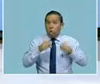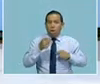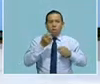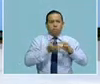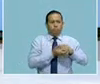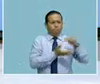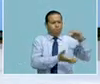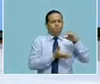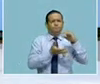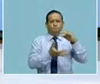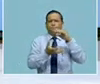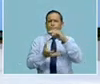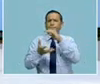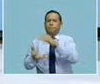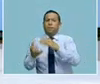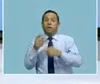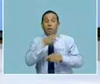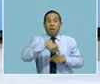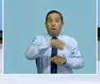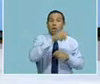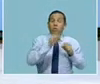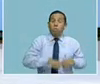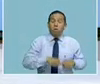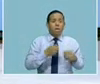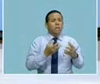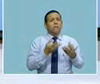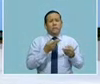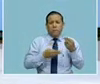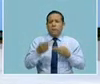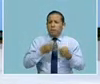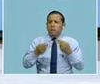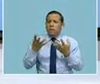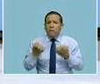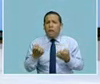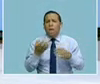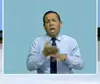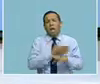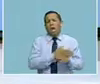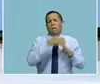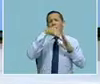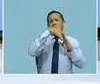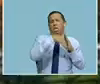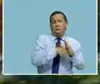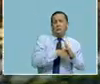levantarse de la crisis que generó la pandemia, la caída de ceniza y el clima.